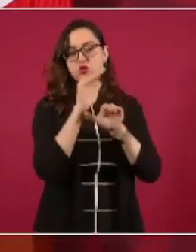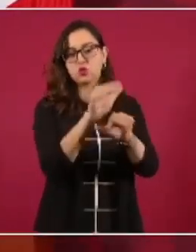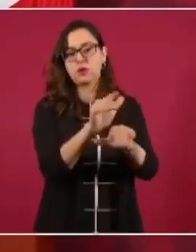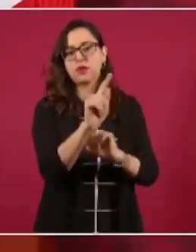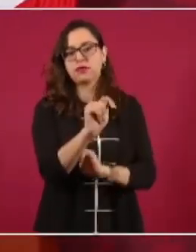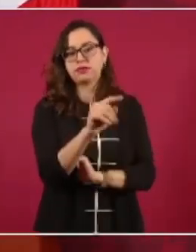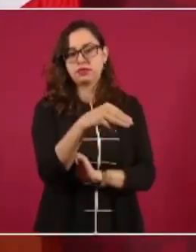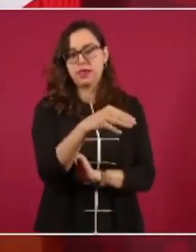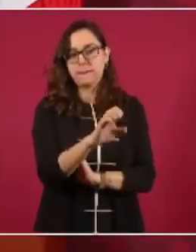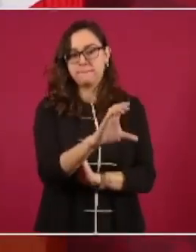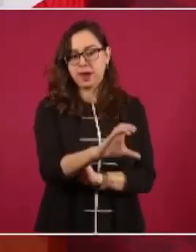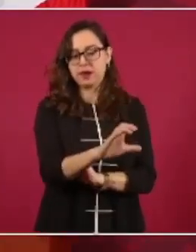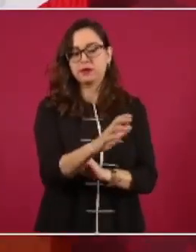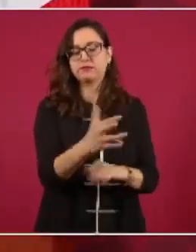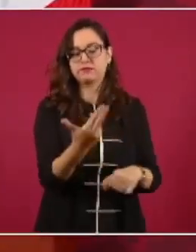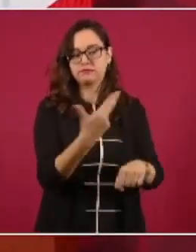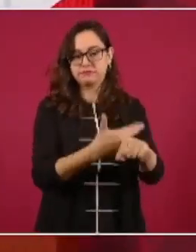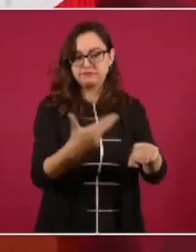y también